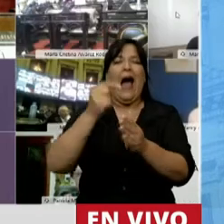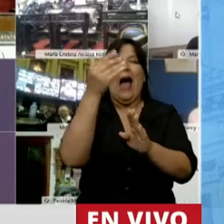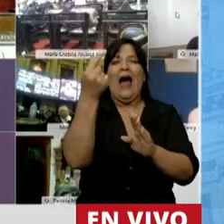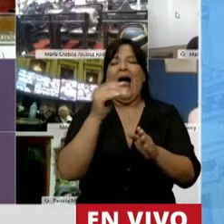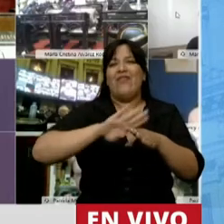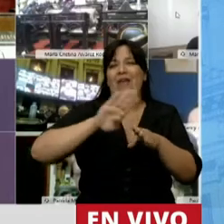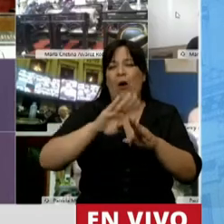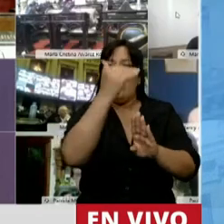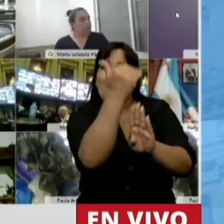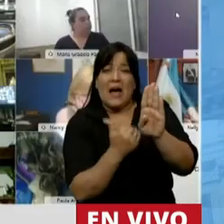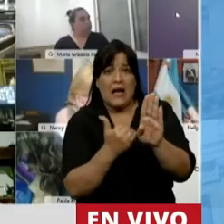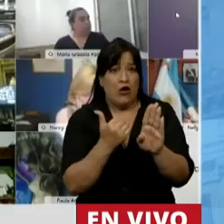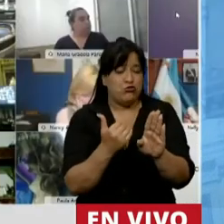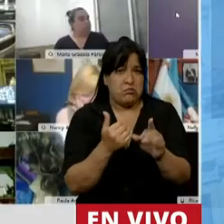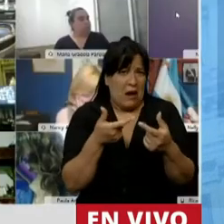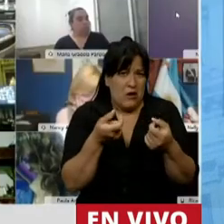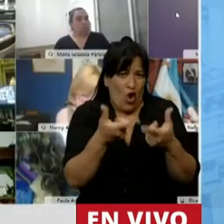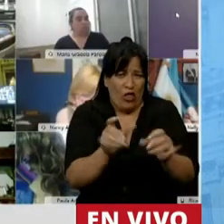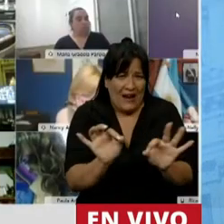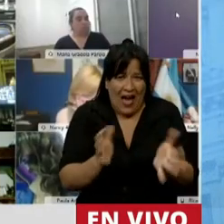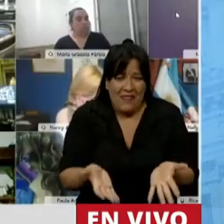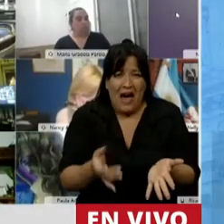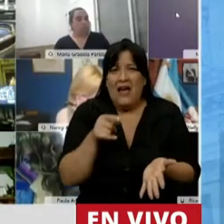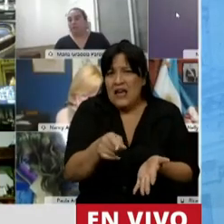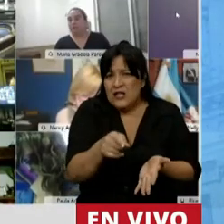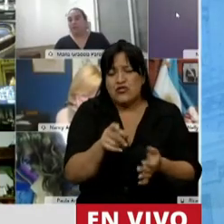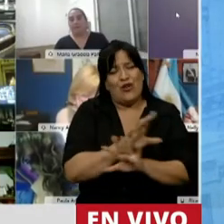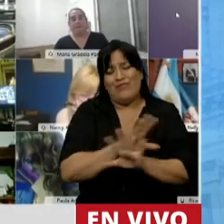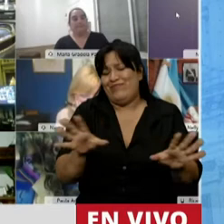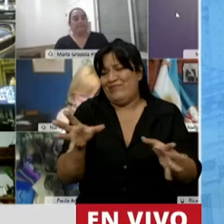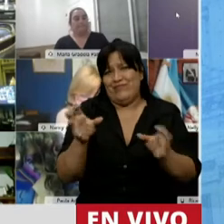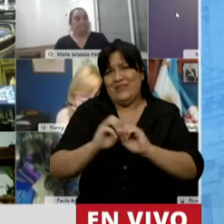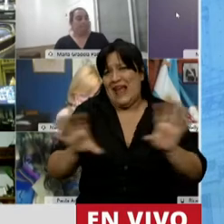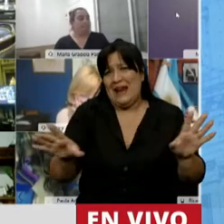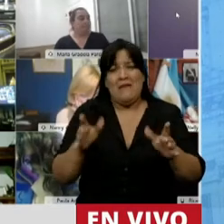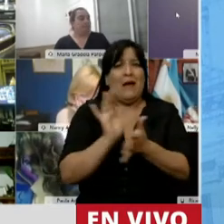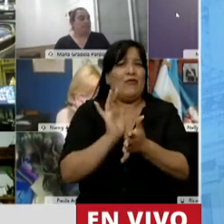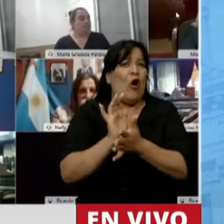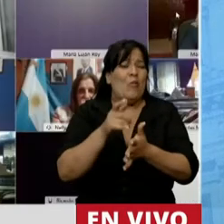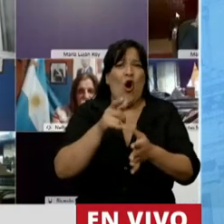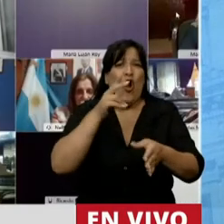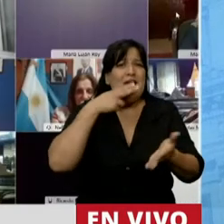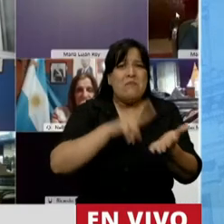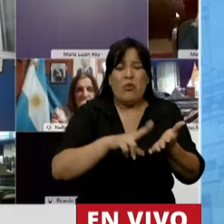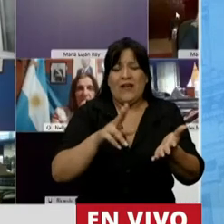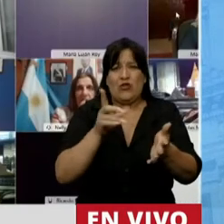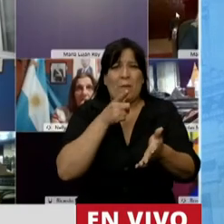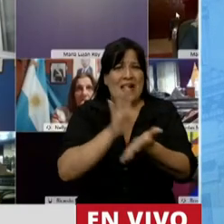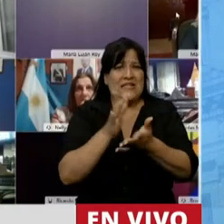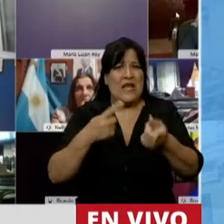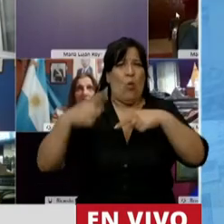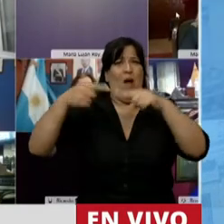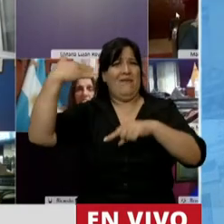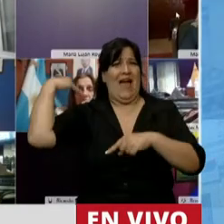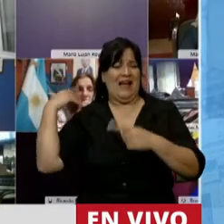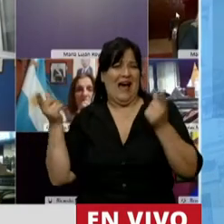que justamente se están gravando. Es absolutamente regresivo este impuesto. En